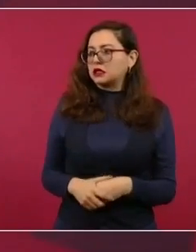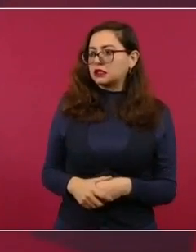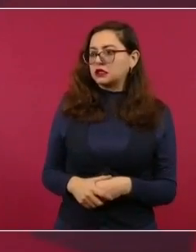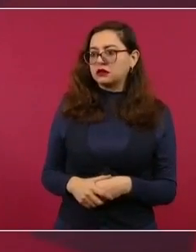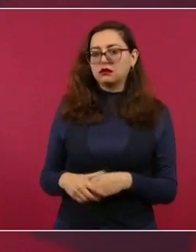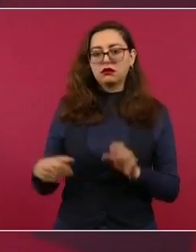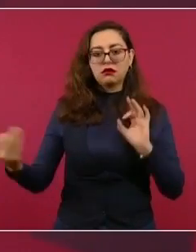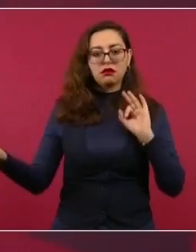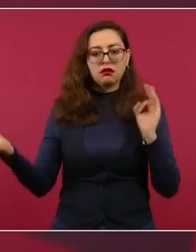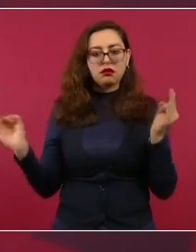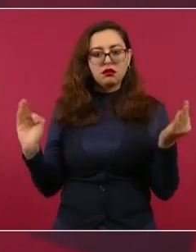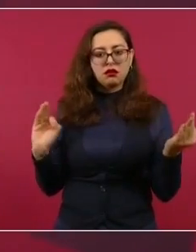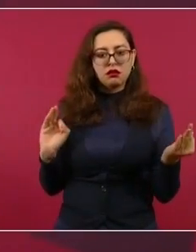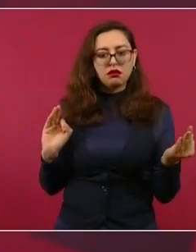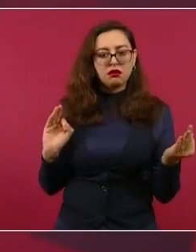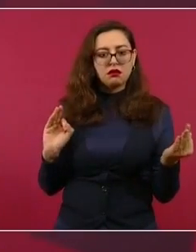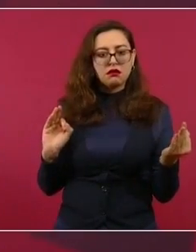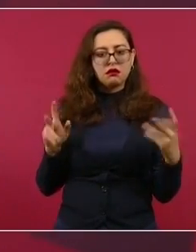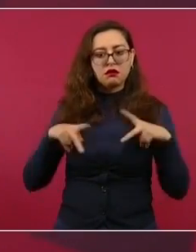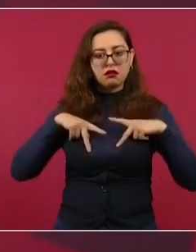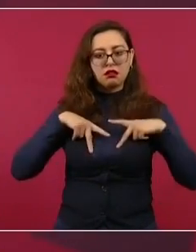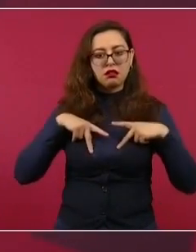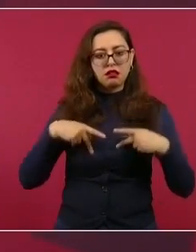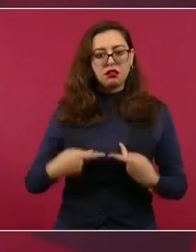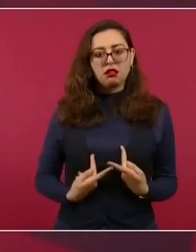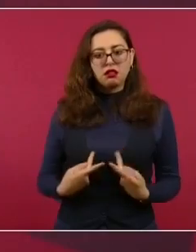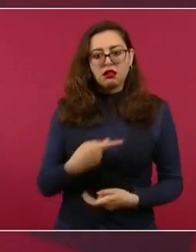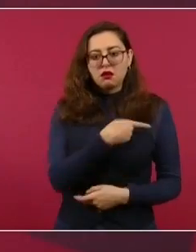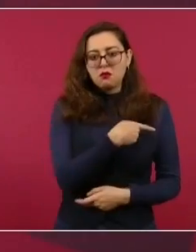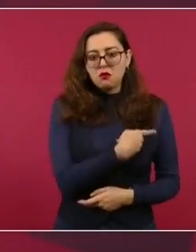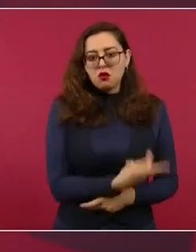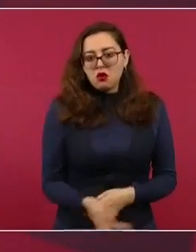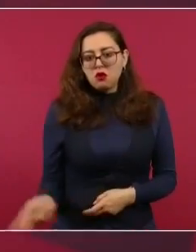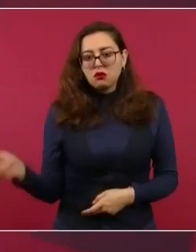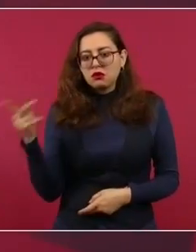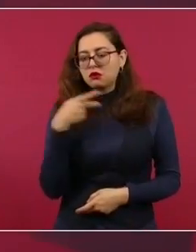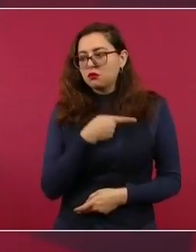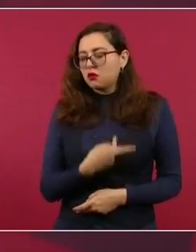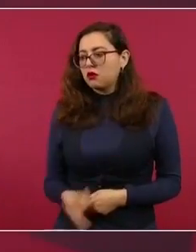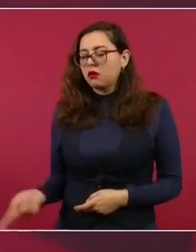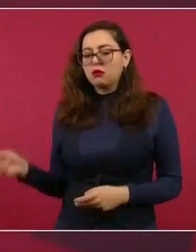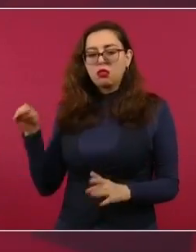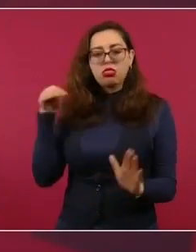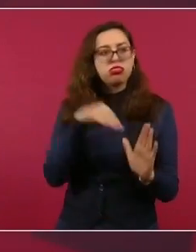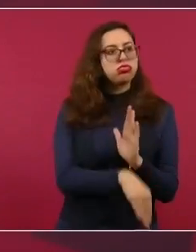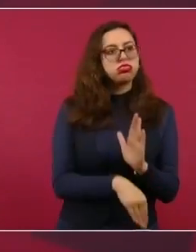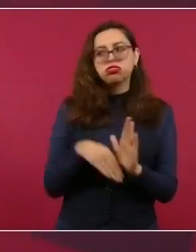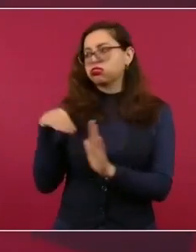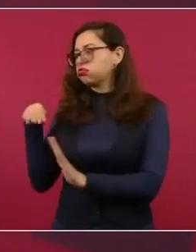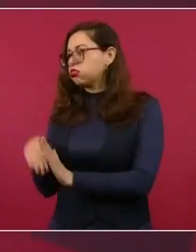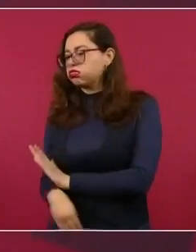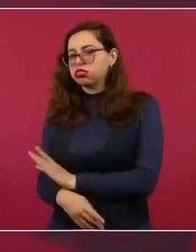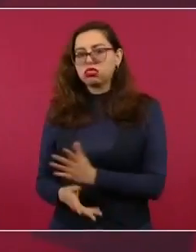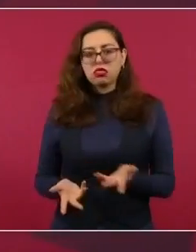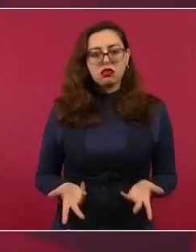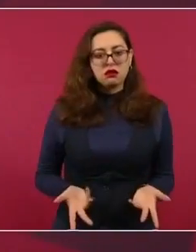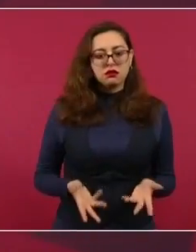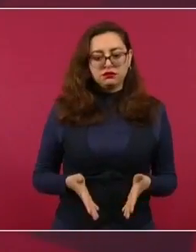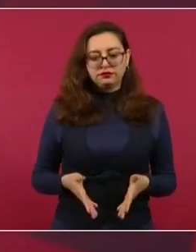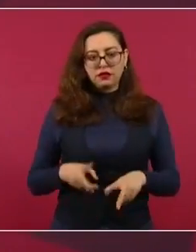con pobreza a los lados del lado y lado